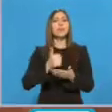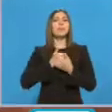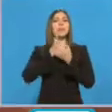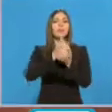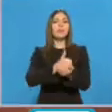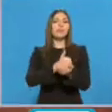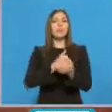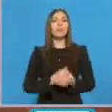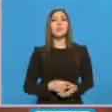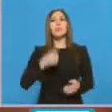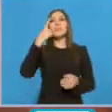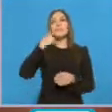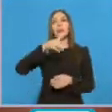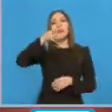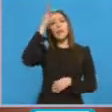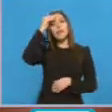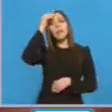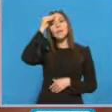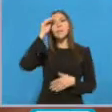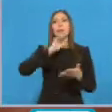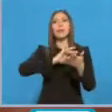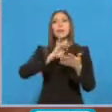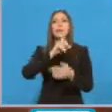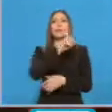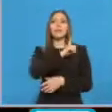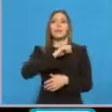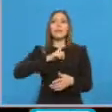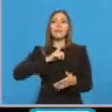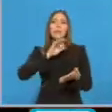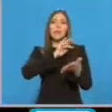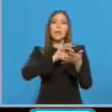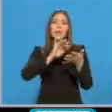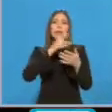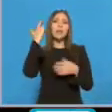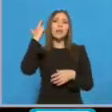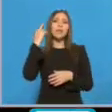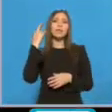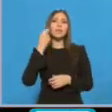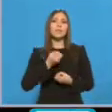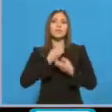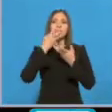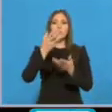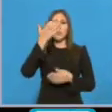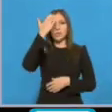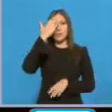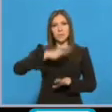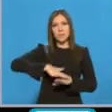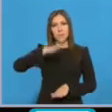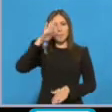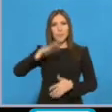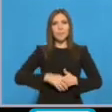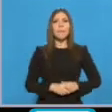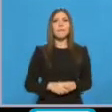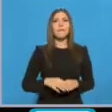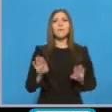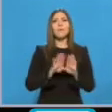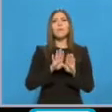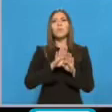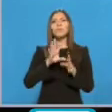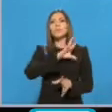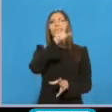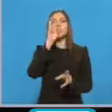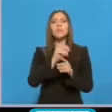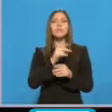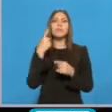ayuda mucho a aprender a leer. Sí, es Entonces, cierto. leamos en voz A alta. comprender mucho Así es. mejor los Comprender el textos, texto. Sí, es ¿no? cierto. El vocabulario, etcétera. ¿Cómo